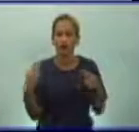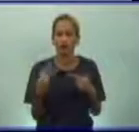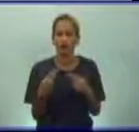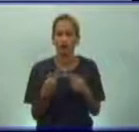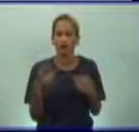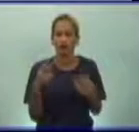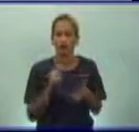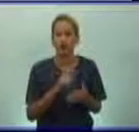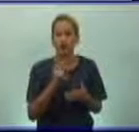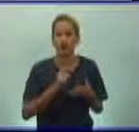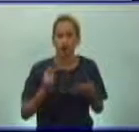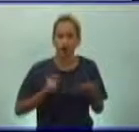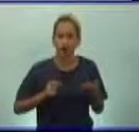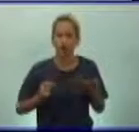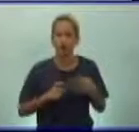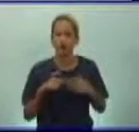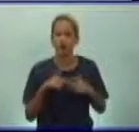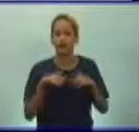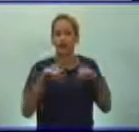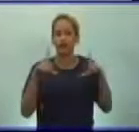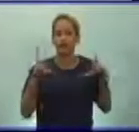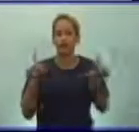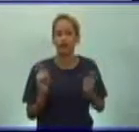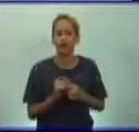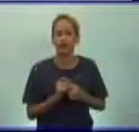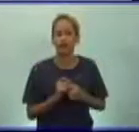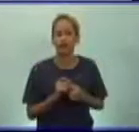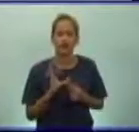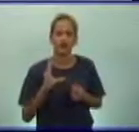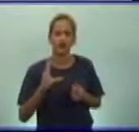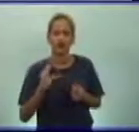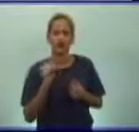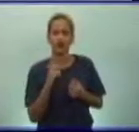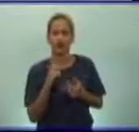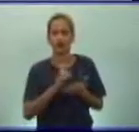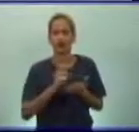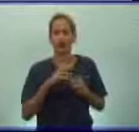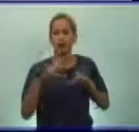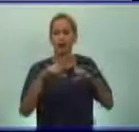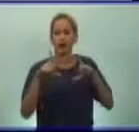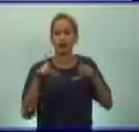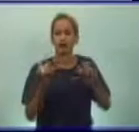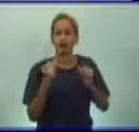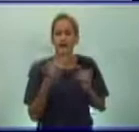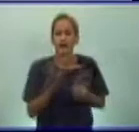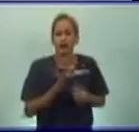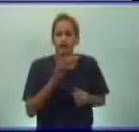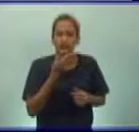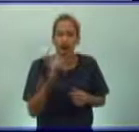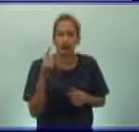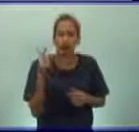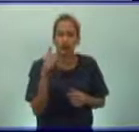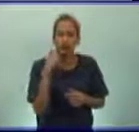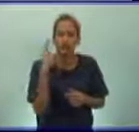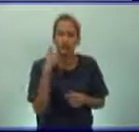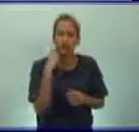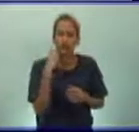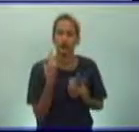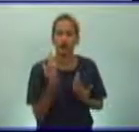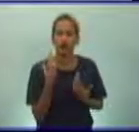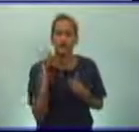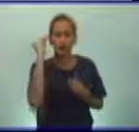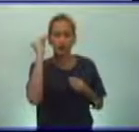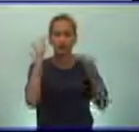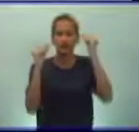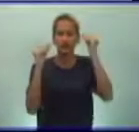opinas sobre las mujeres cubanas. ¿Qué escribirías? No les preciso el tipo de texto, así que pueden